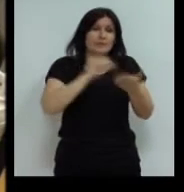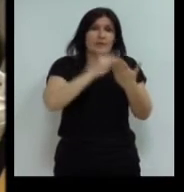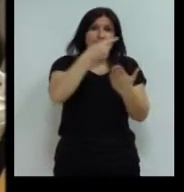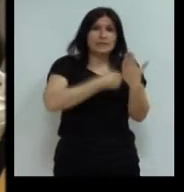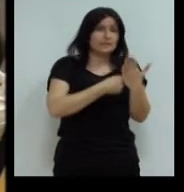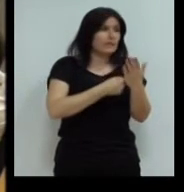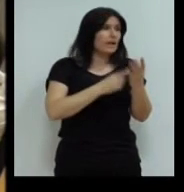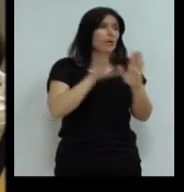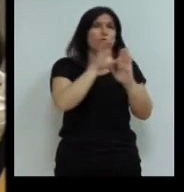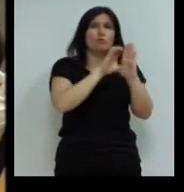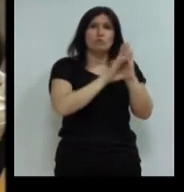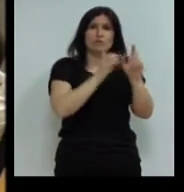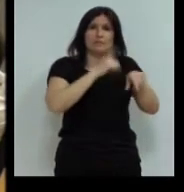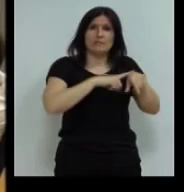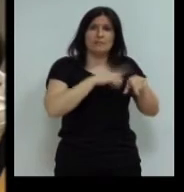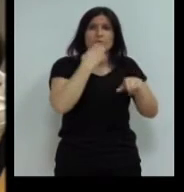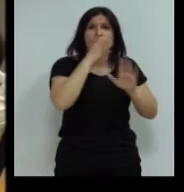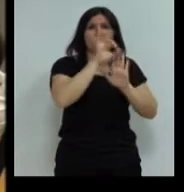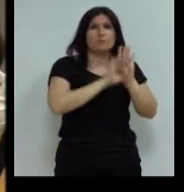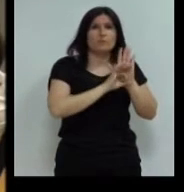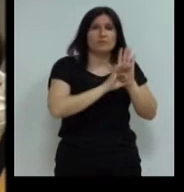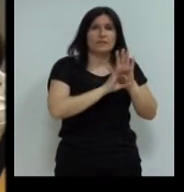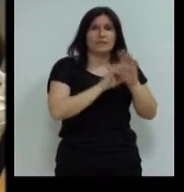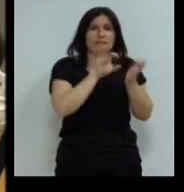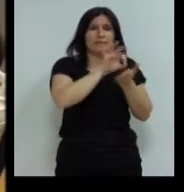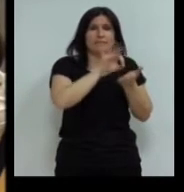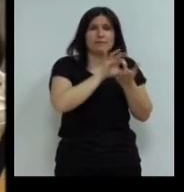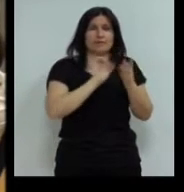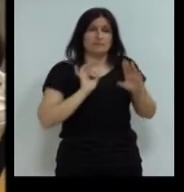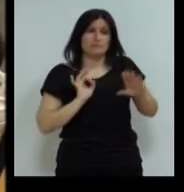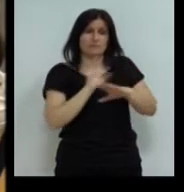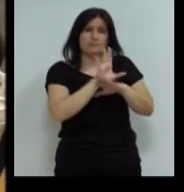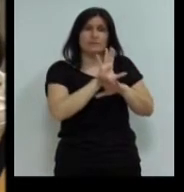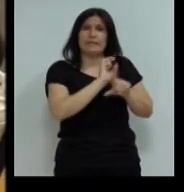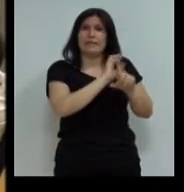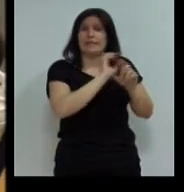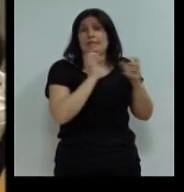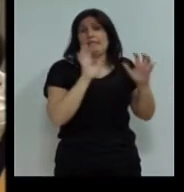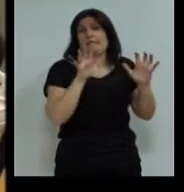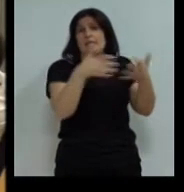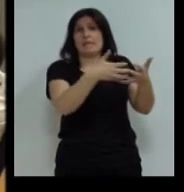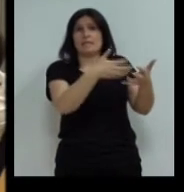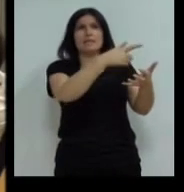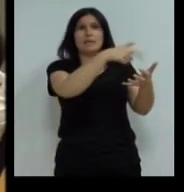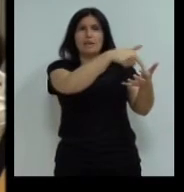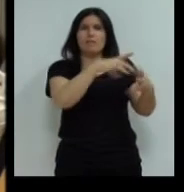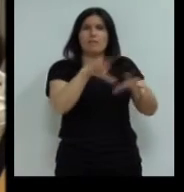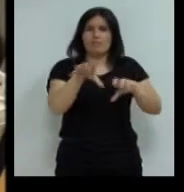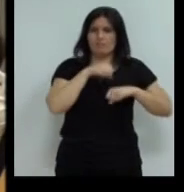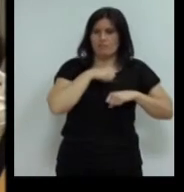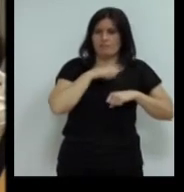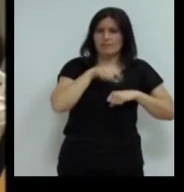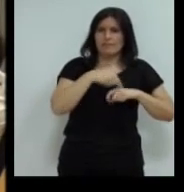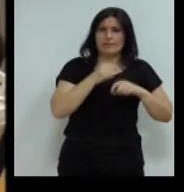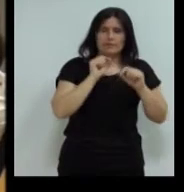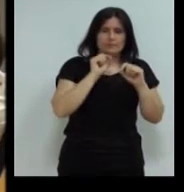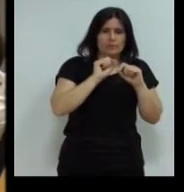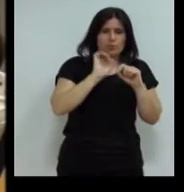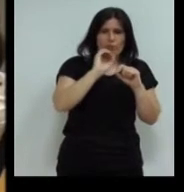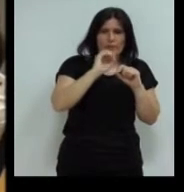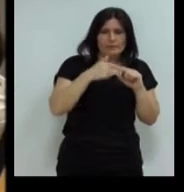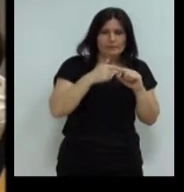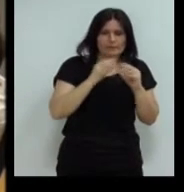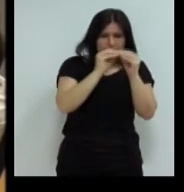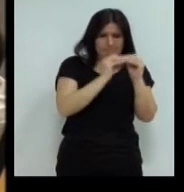tu programa de software de subtítulos y mandárselo vía internet y que él los cogiera, los colocara desde un punto cero y estuviese